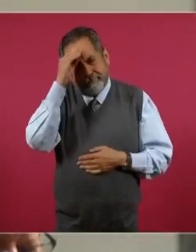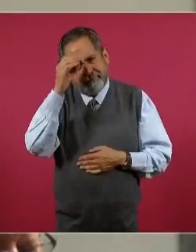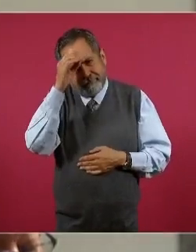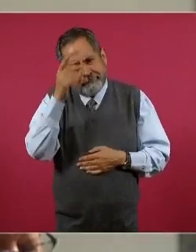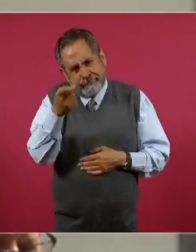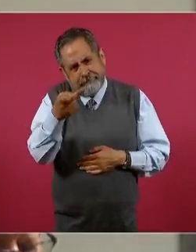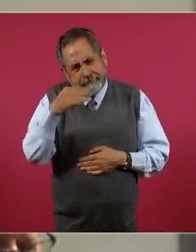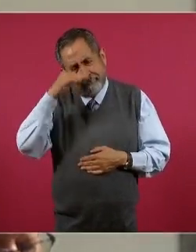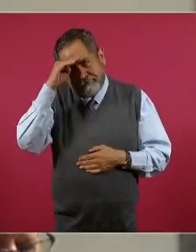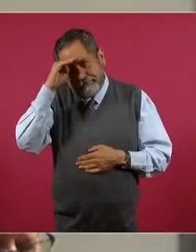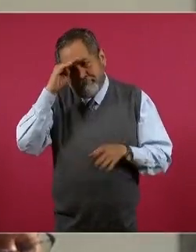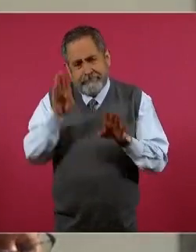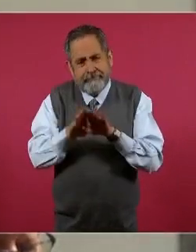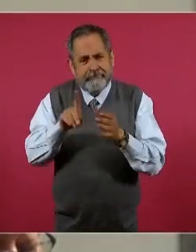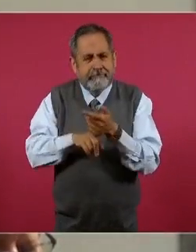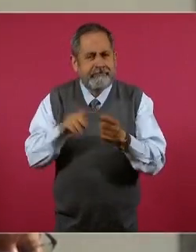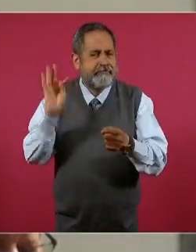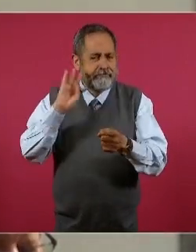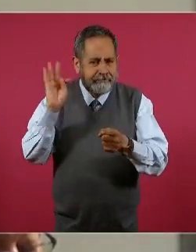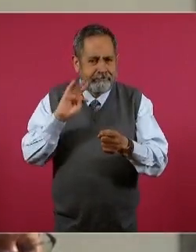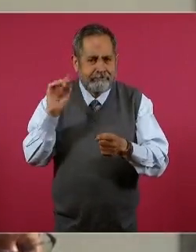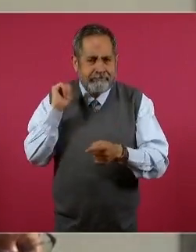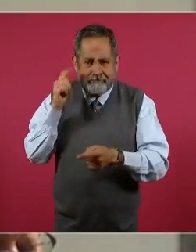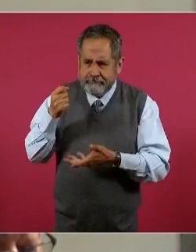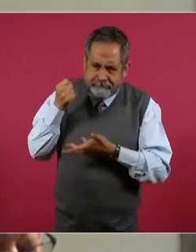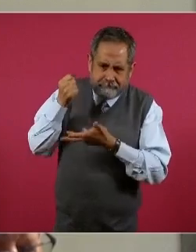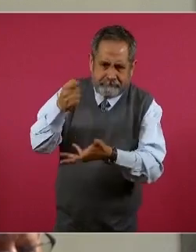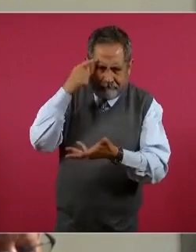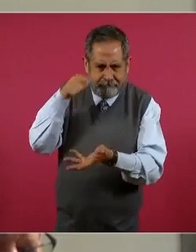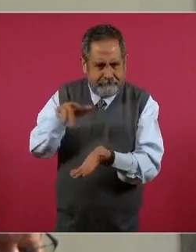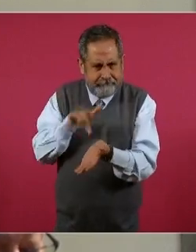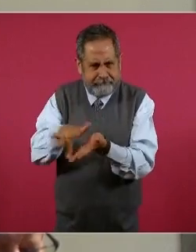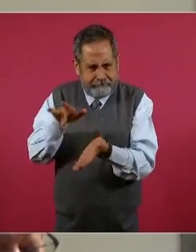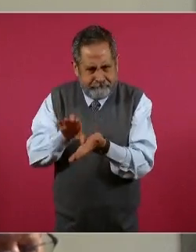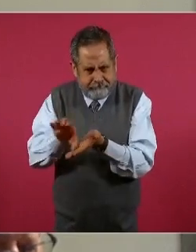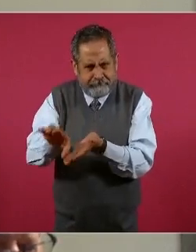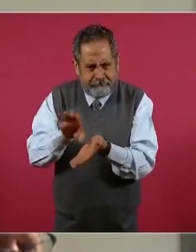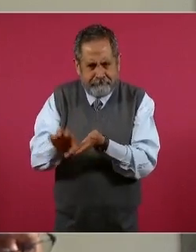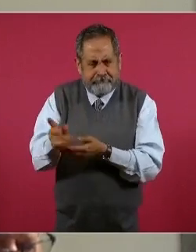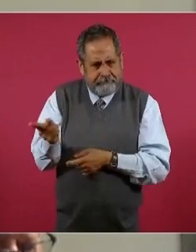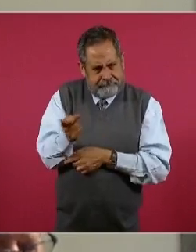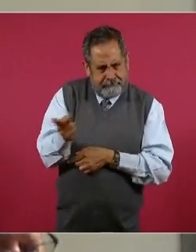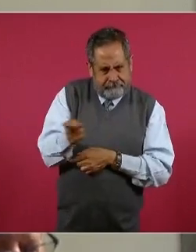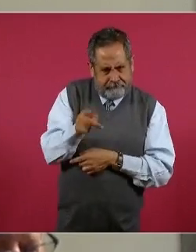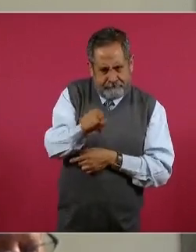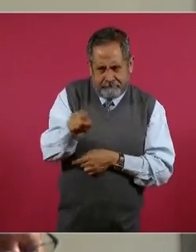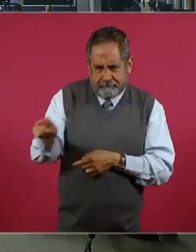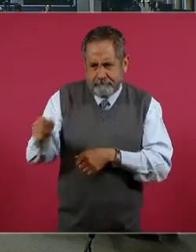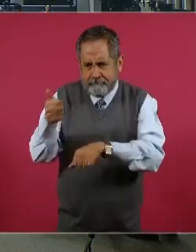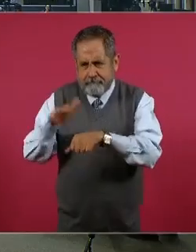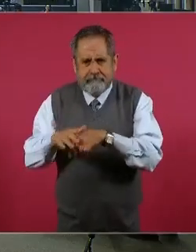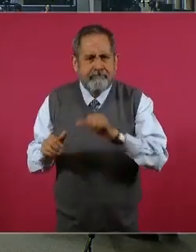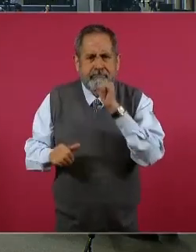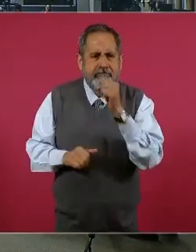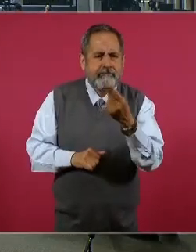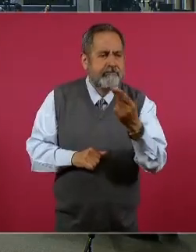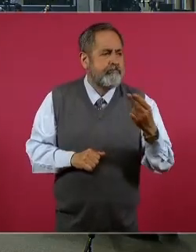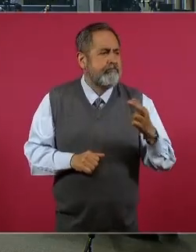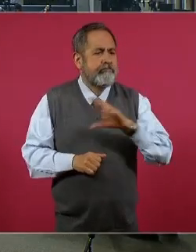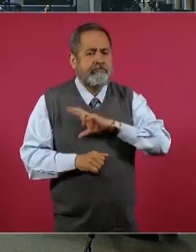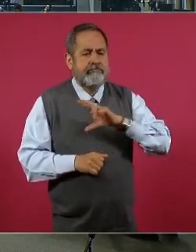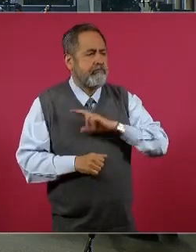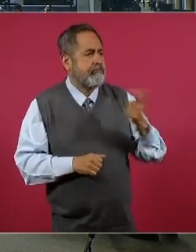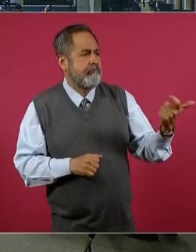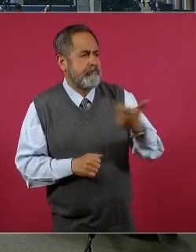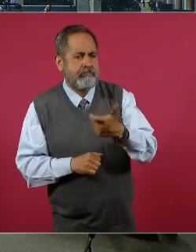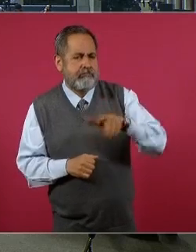¿No considera que pudiera haber un presupuesto para apoyar a estas entidades administrativas, agrarias, que